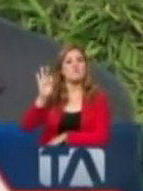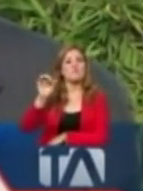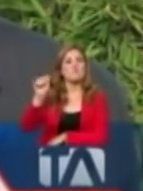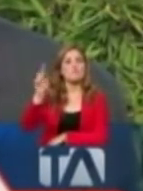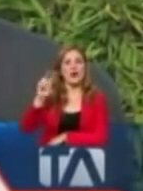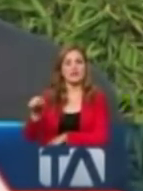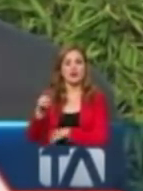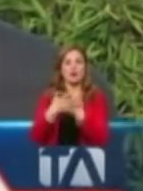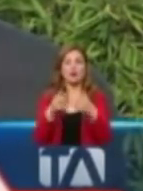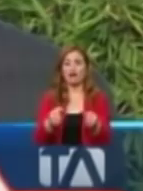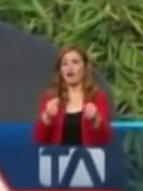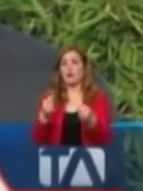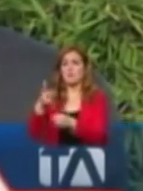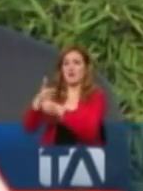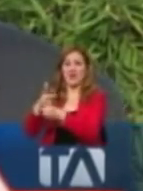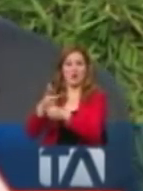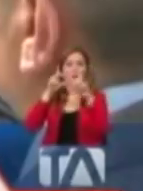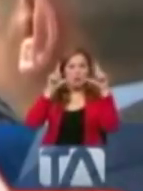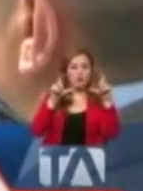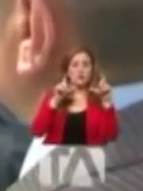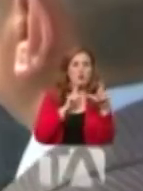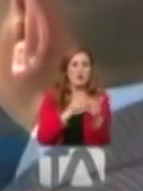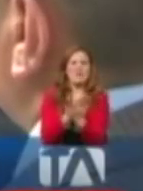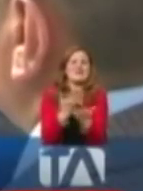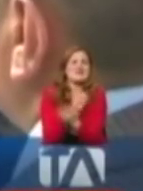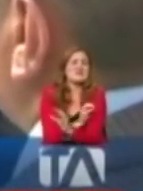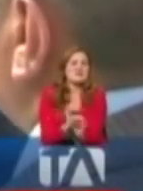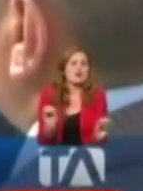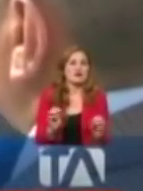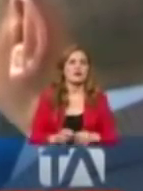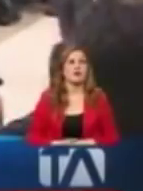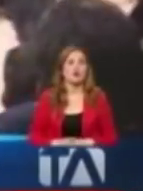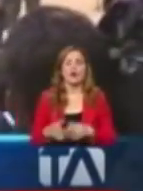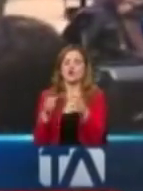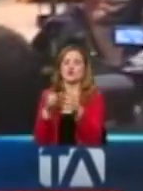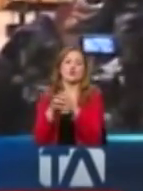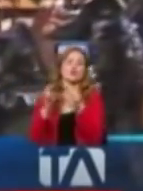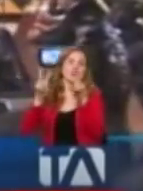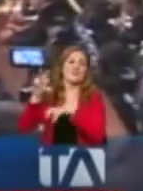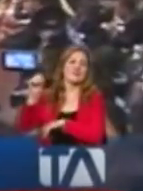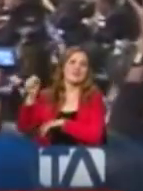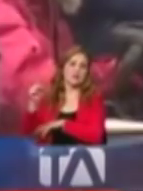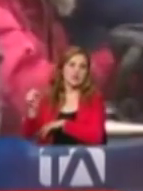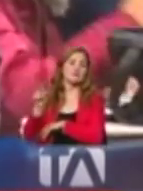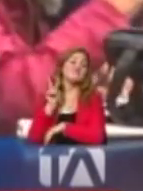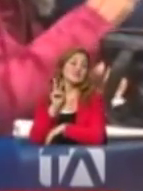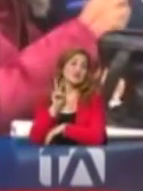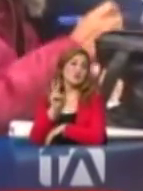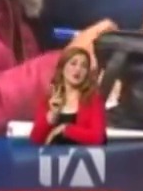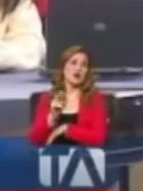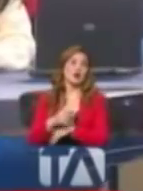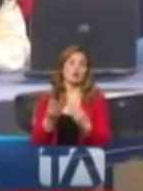hechos. No consta en ningún video, no existe una foto. Según este colectivo, son cientos de personas que desde ese 30 de septiembre del